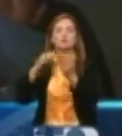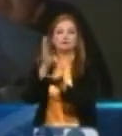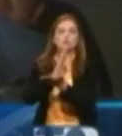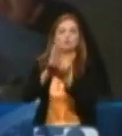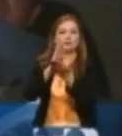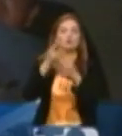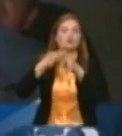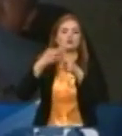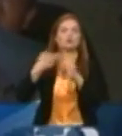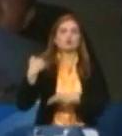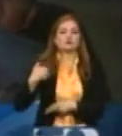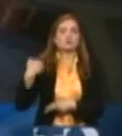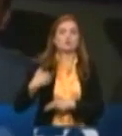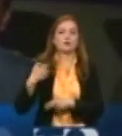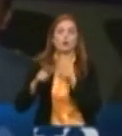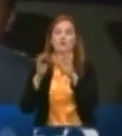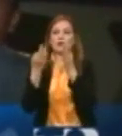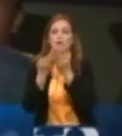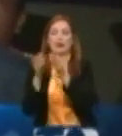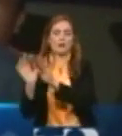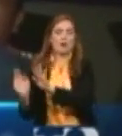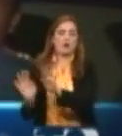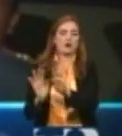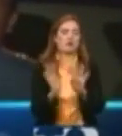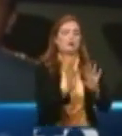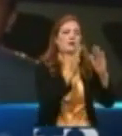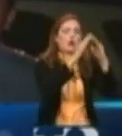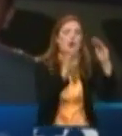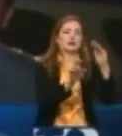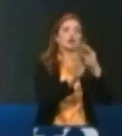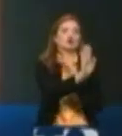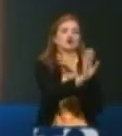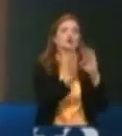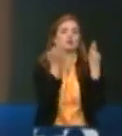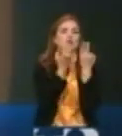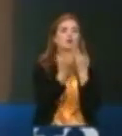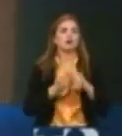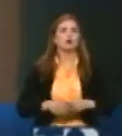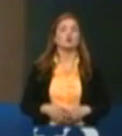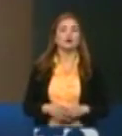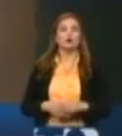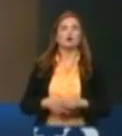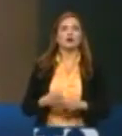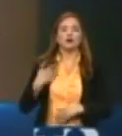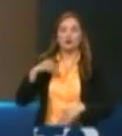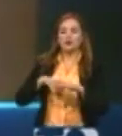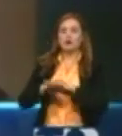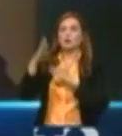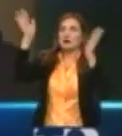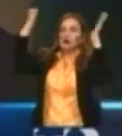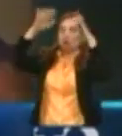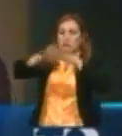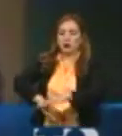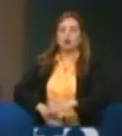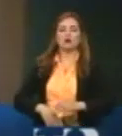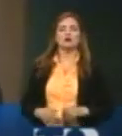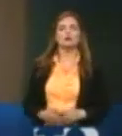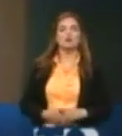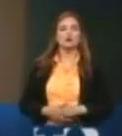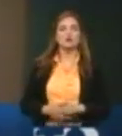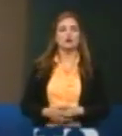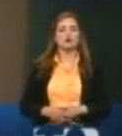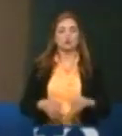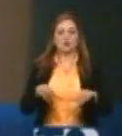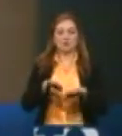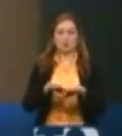la cual pues las familias hemos tenido que evacuar. Ellos ya están ubicados en albergues con sus familias. Yo que entré así a ver esto, era todito caído aquí,